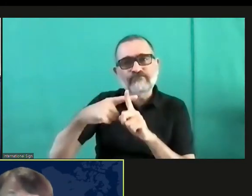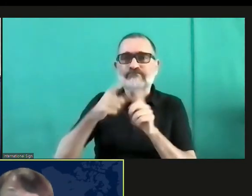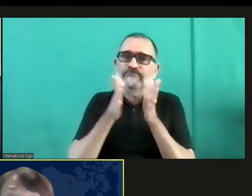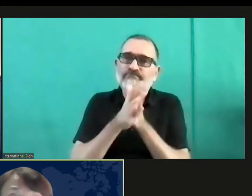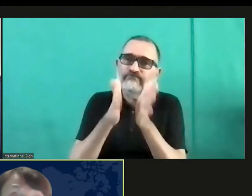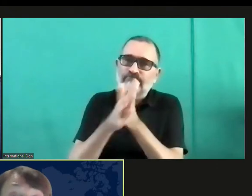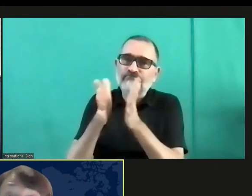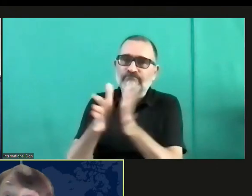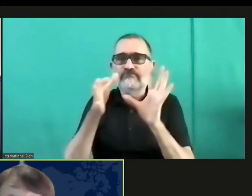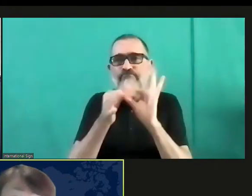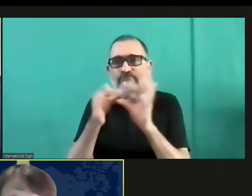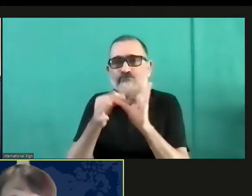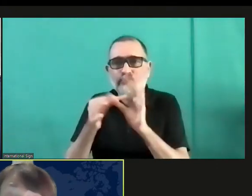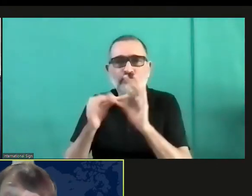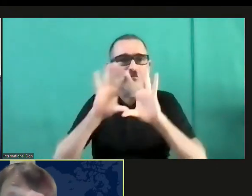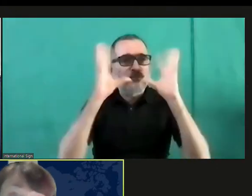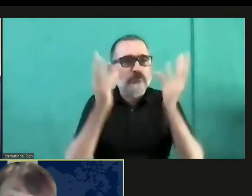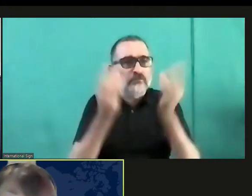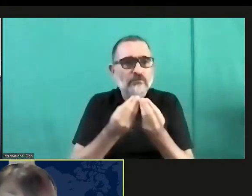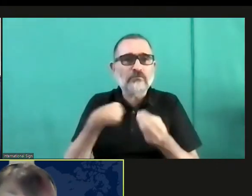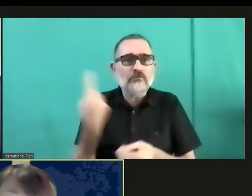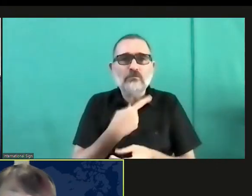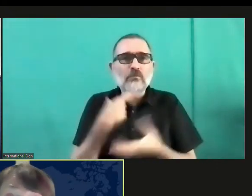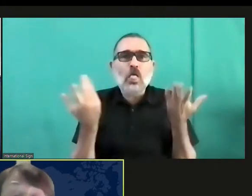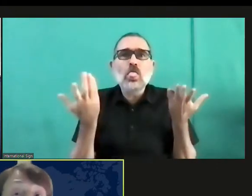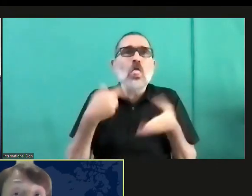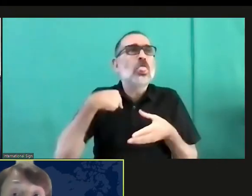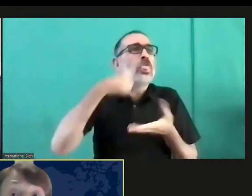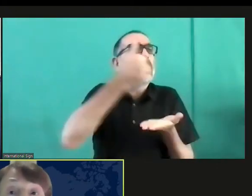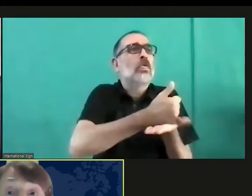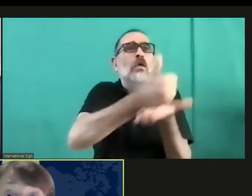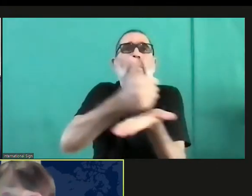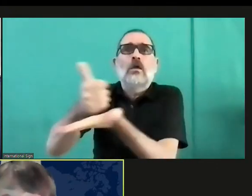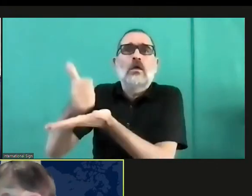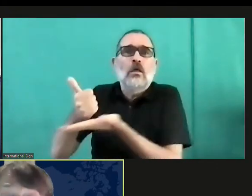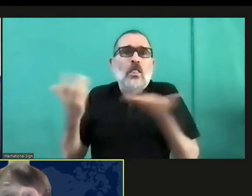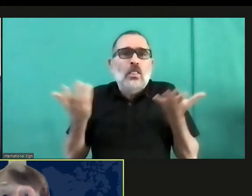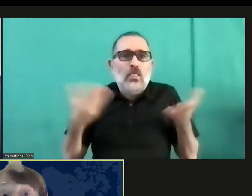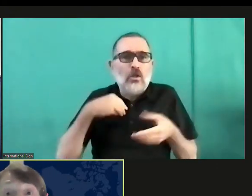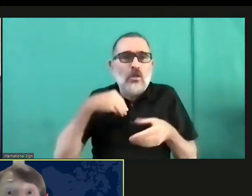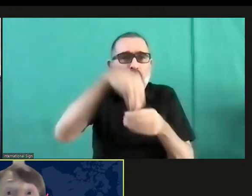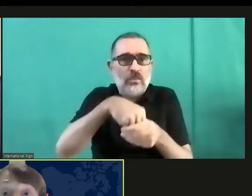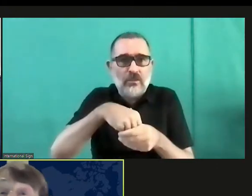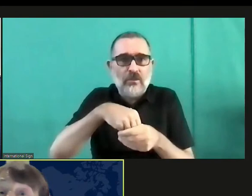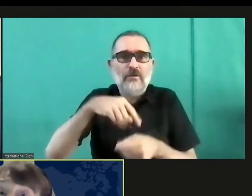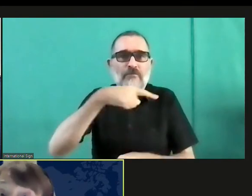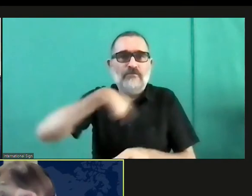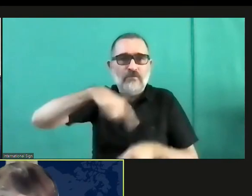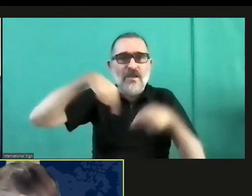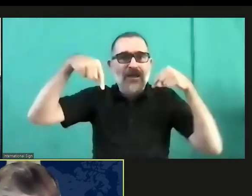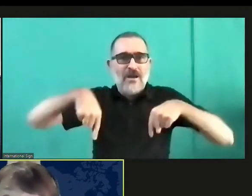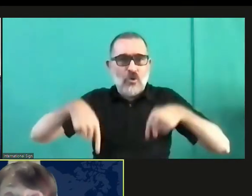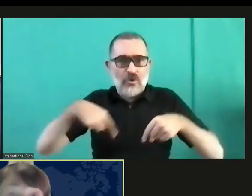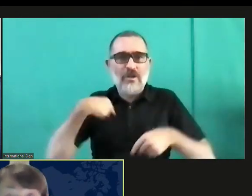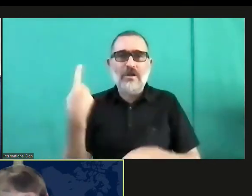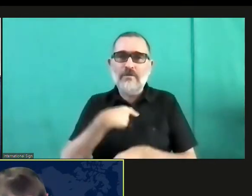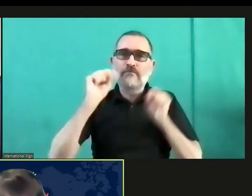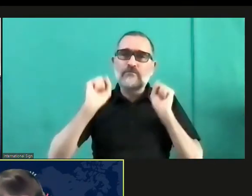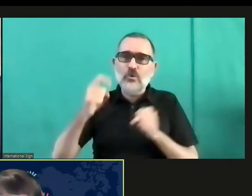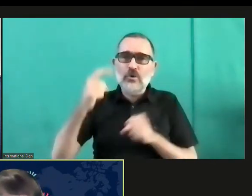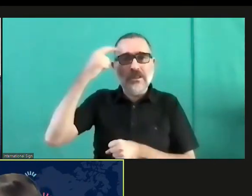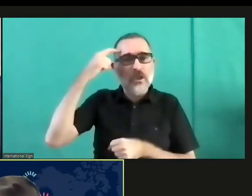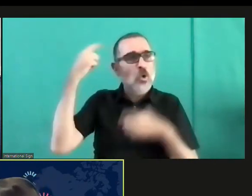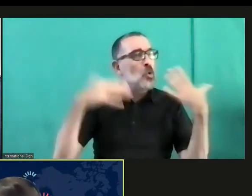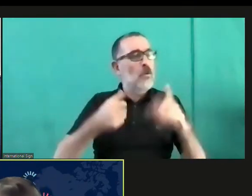teníamos pioneros en la región que hay que reconocer estaban un poco aislados la gente